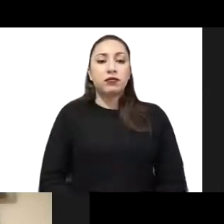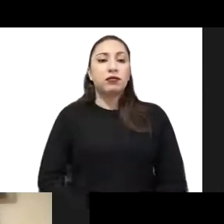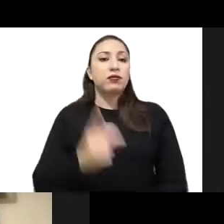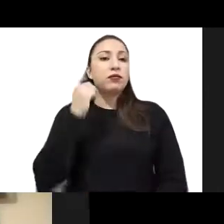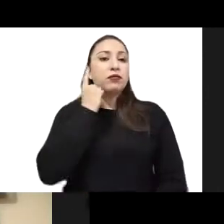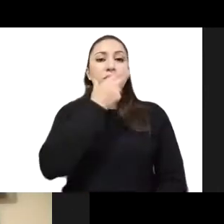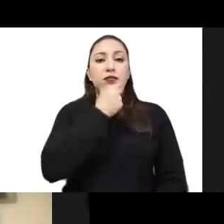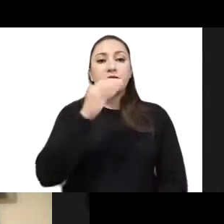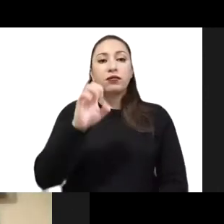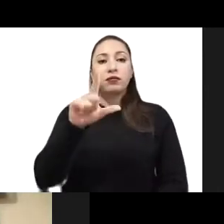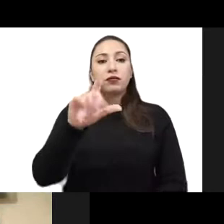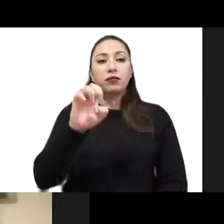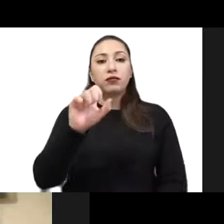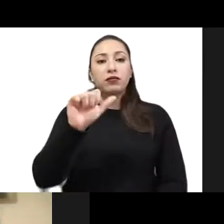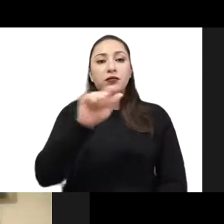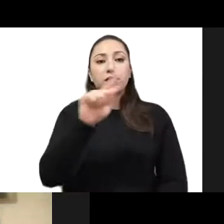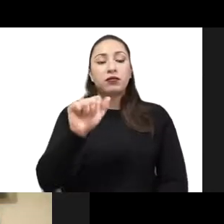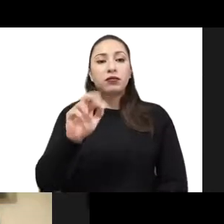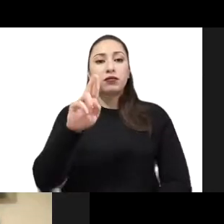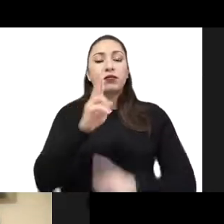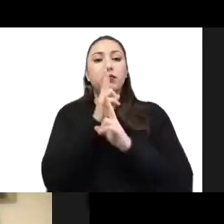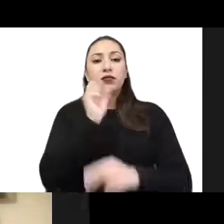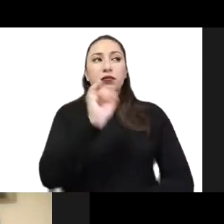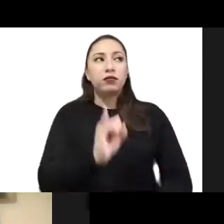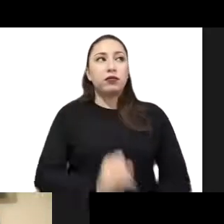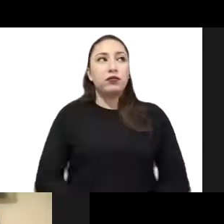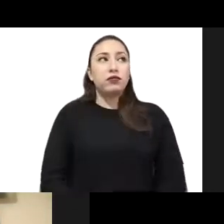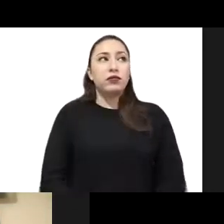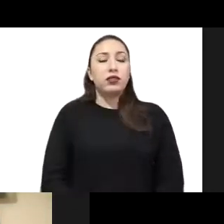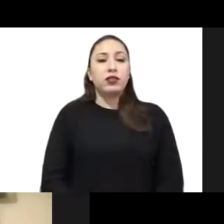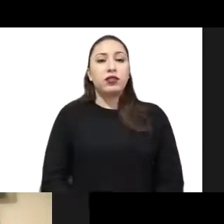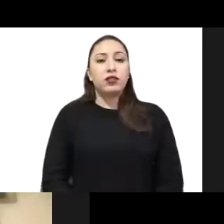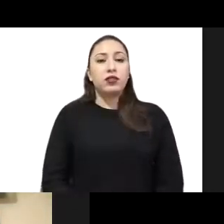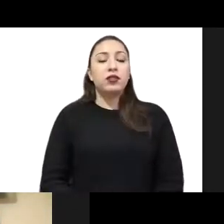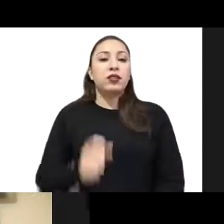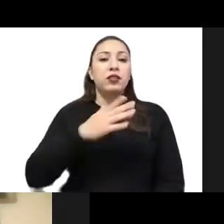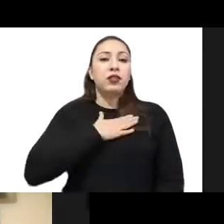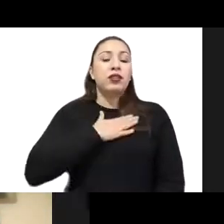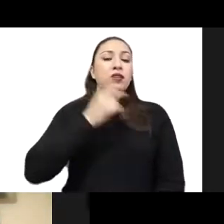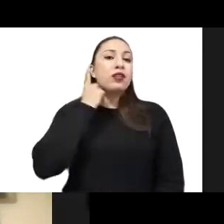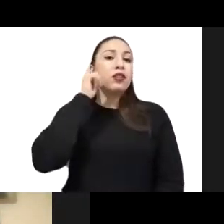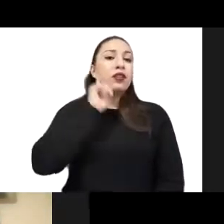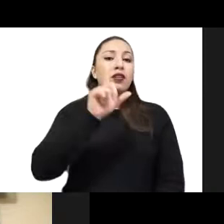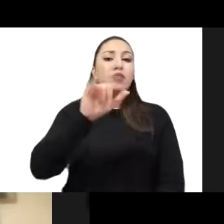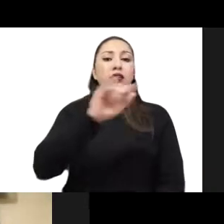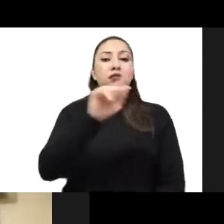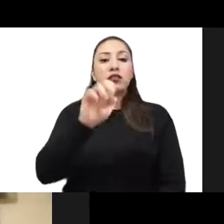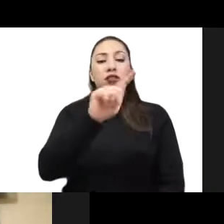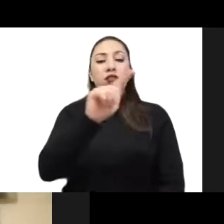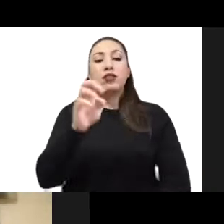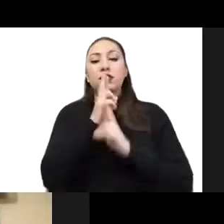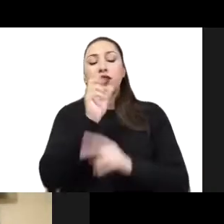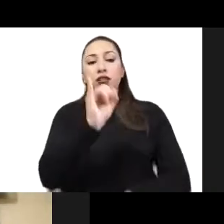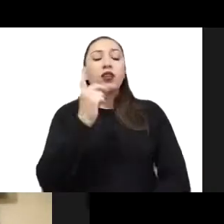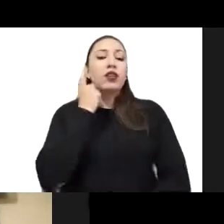Rubio Aldarán. Rubio Aldarán, a favor. Gracias, diputado. La de la voz, Lizeth Clavel Sánchez, a favor. Diputada Ana